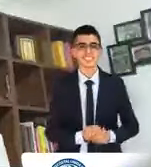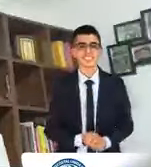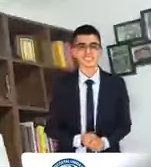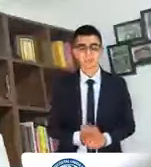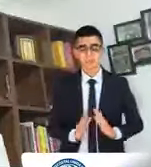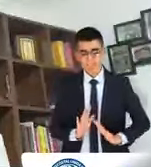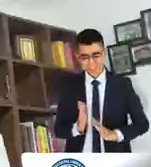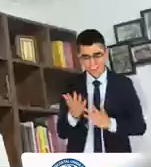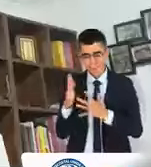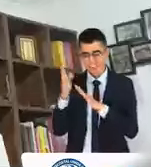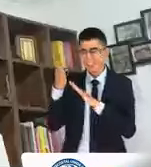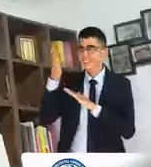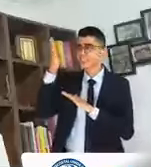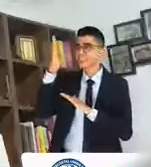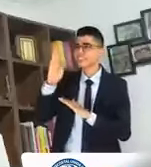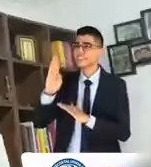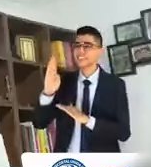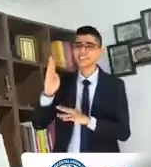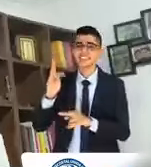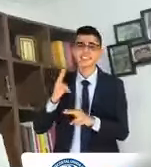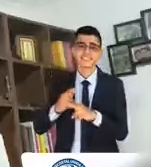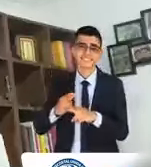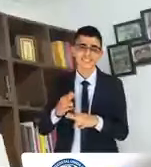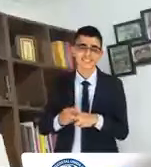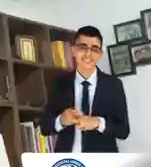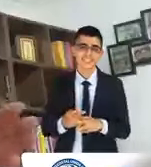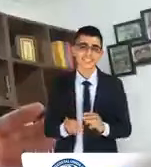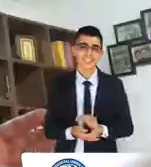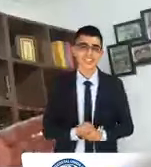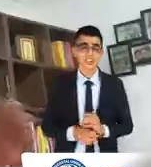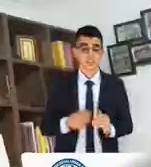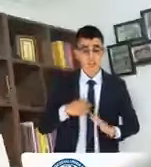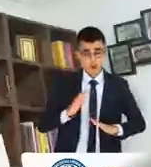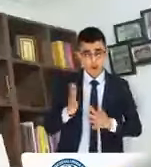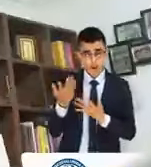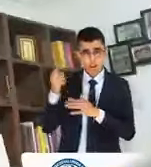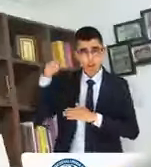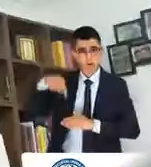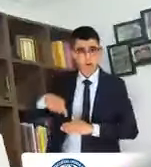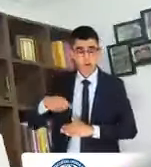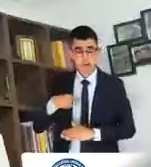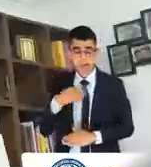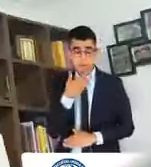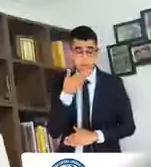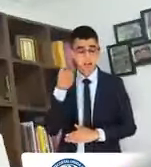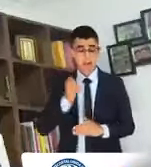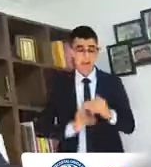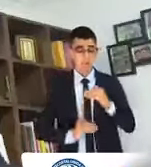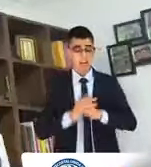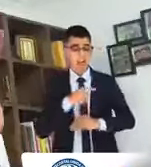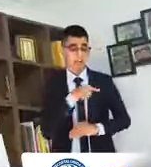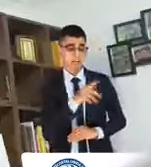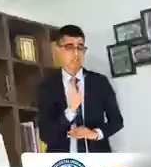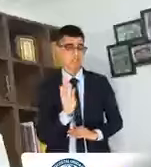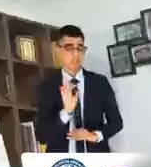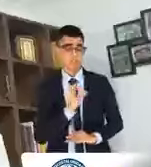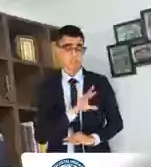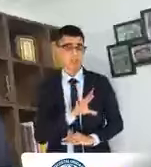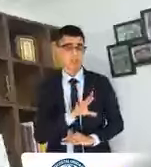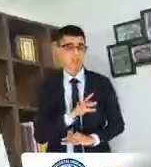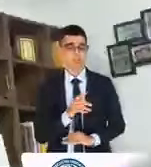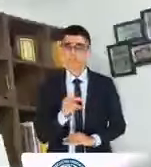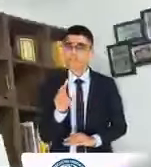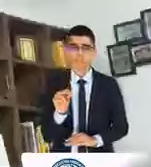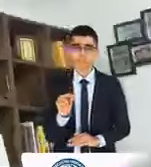nombre. Hoy le alabo, no porque sea mejor que tú, sino porque he recibido de Dios cosas